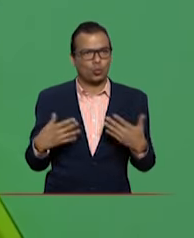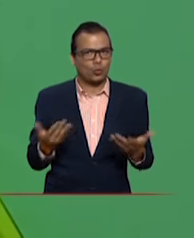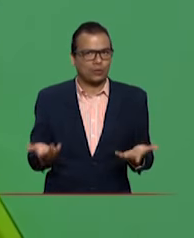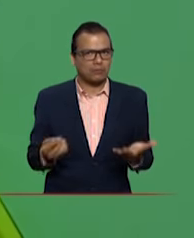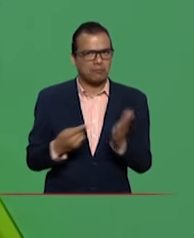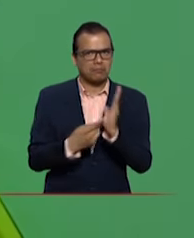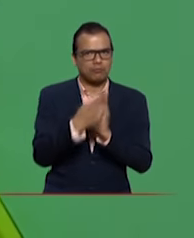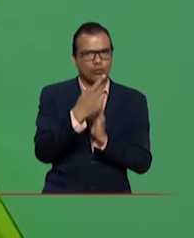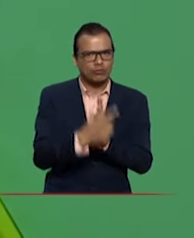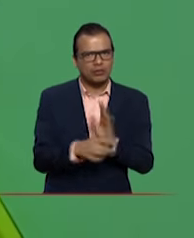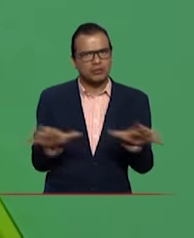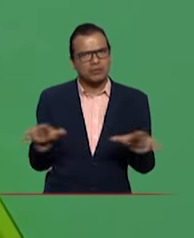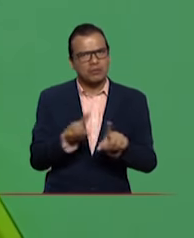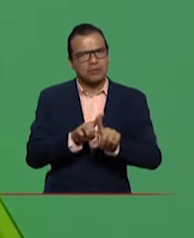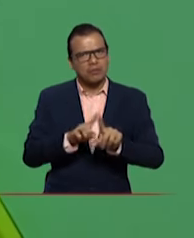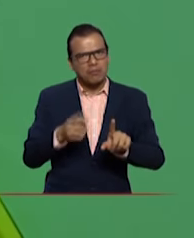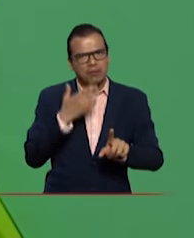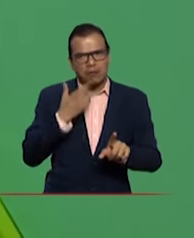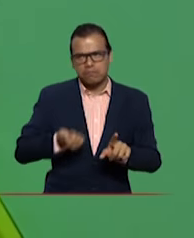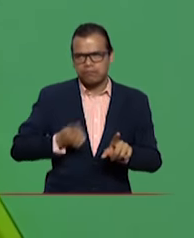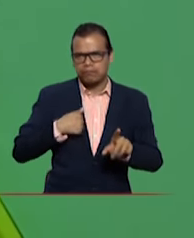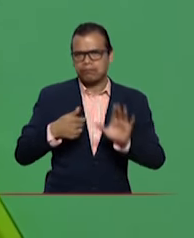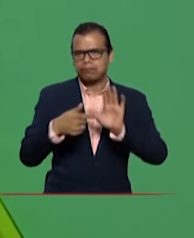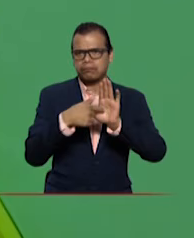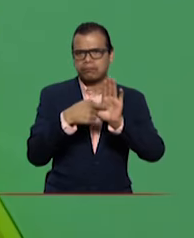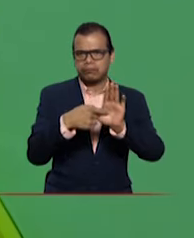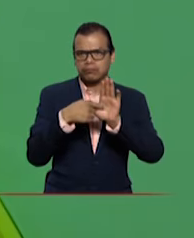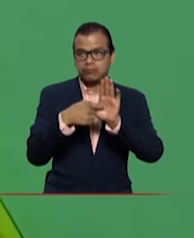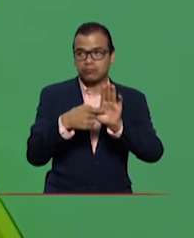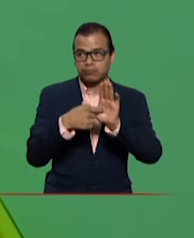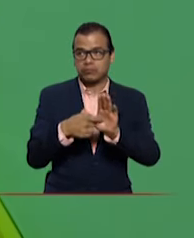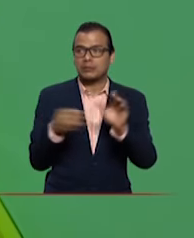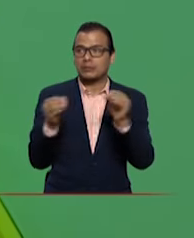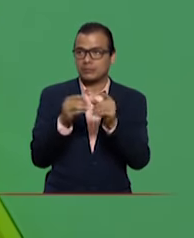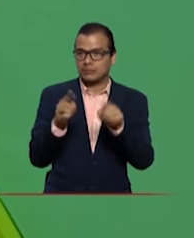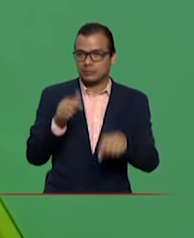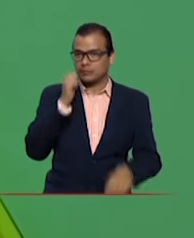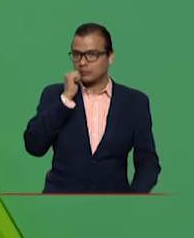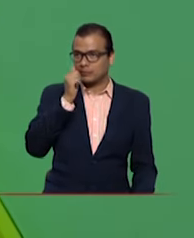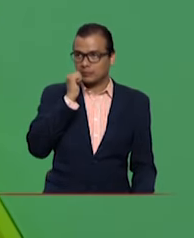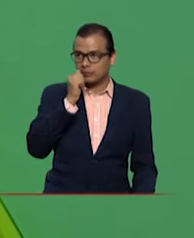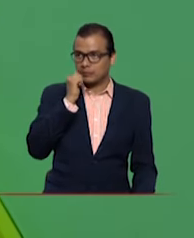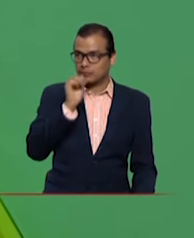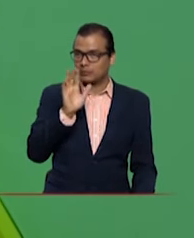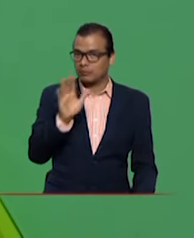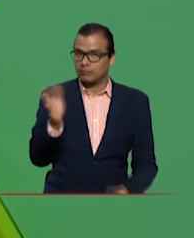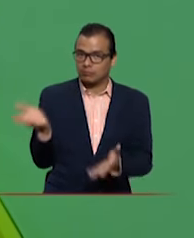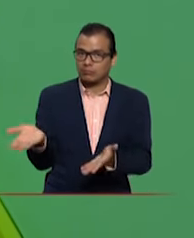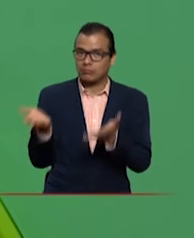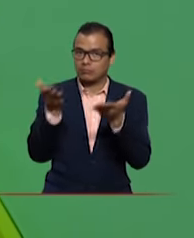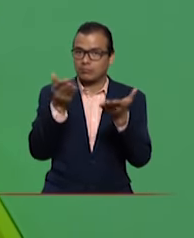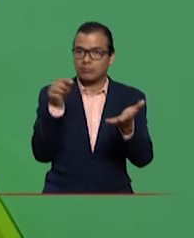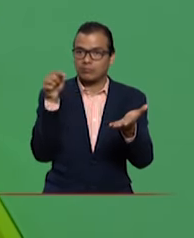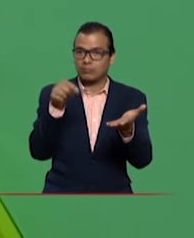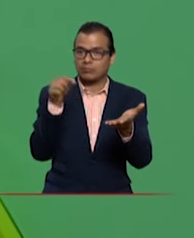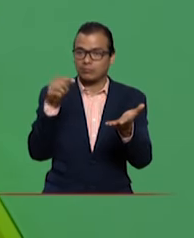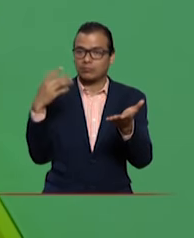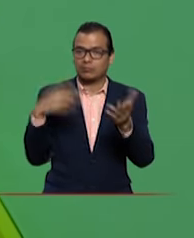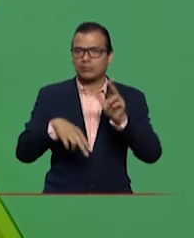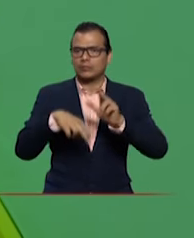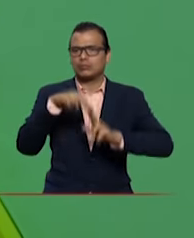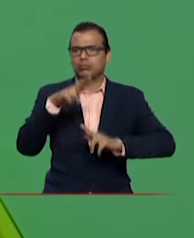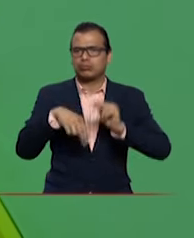para hacer eventos, y esto no para, ¿no, director? Mañana, entiendo, se entrega un tramo muy importante de